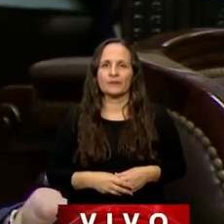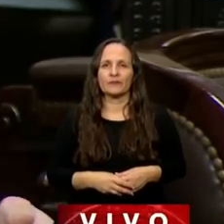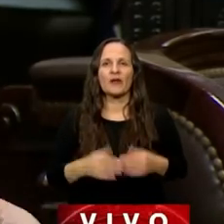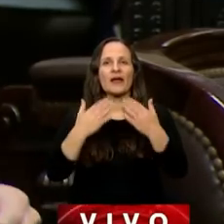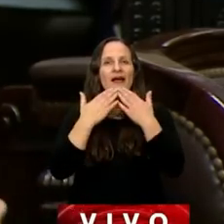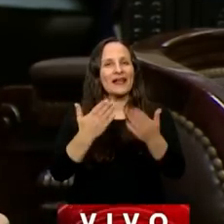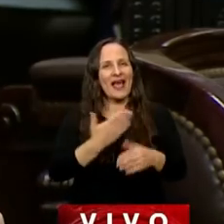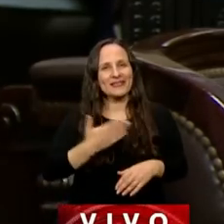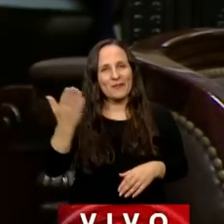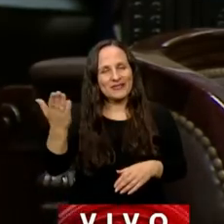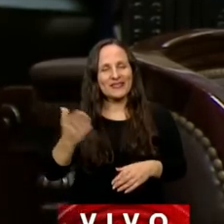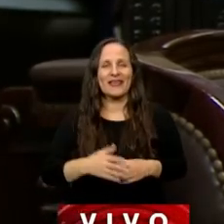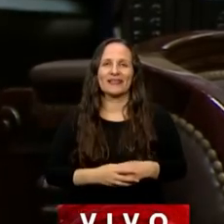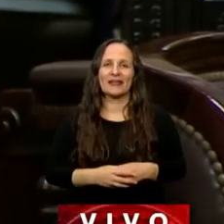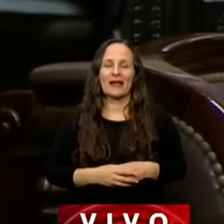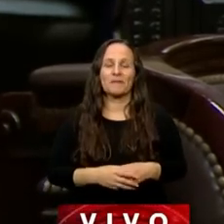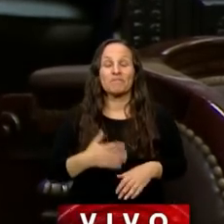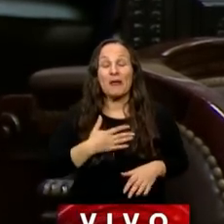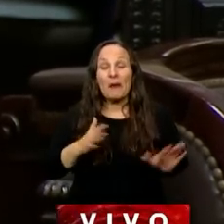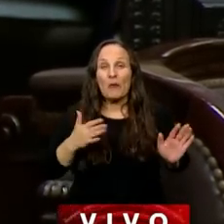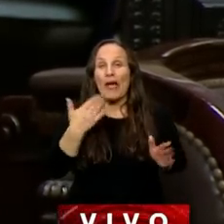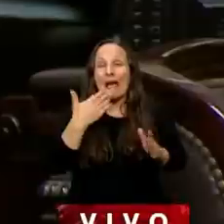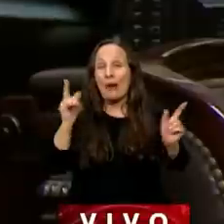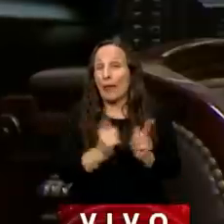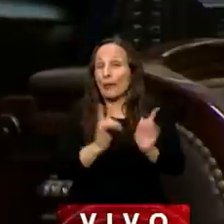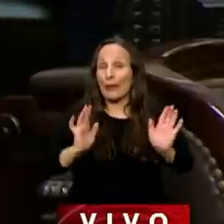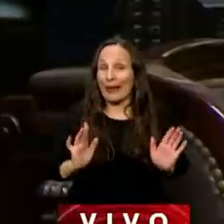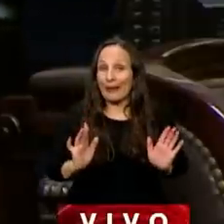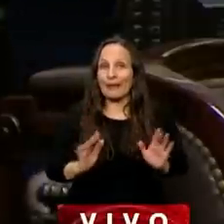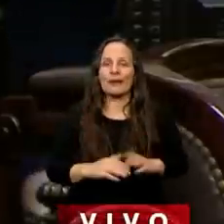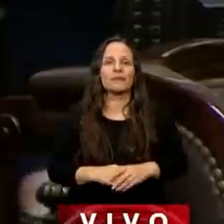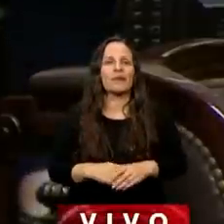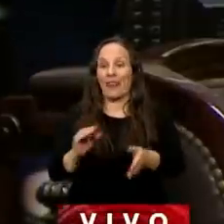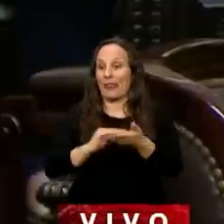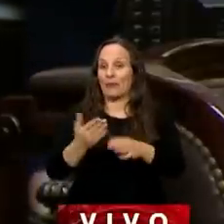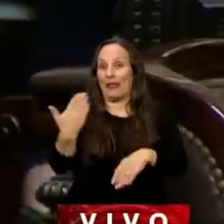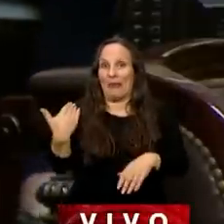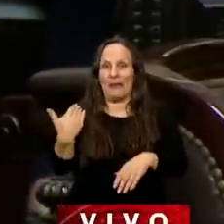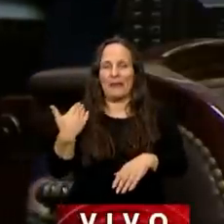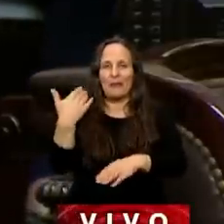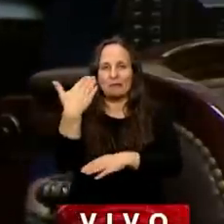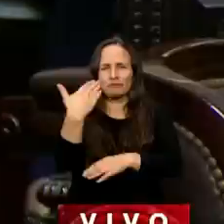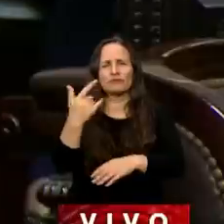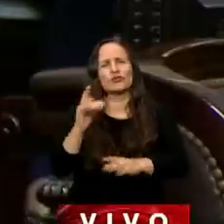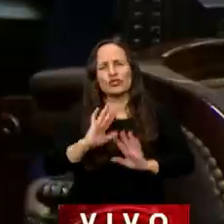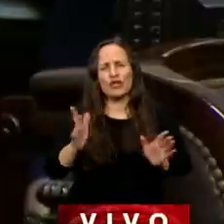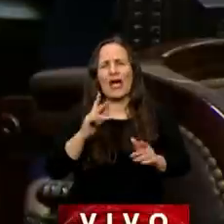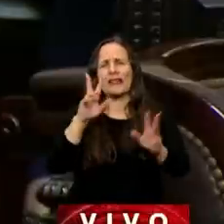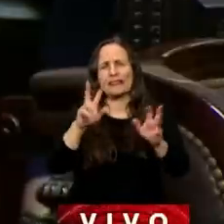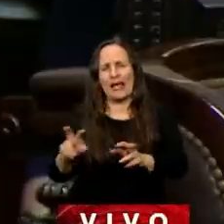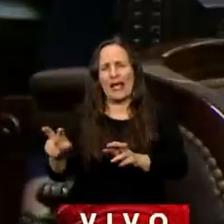Gracias, presidenta. Voy a intentar ser lo más breve posible. El diputado preopinante señaló muchos de los temas